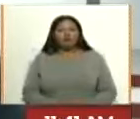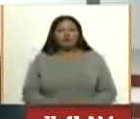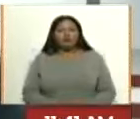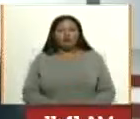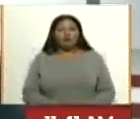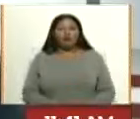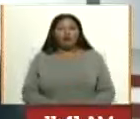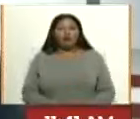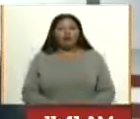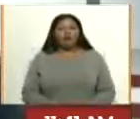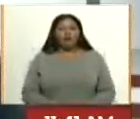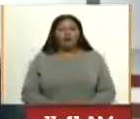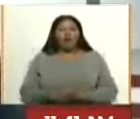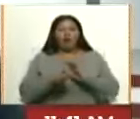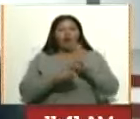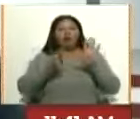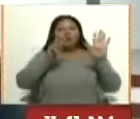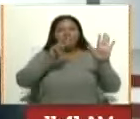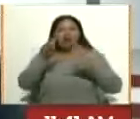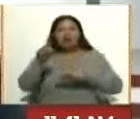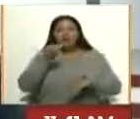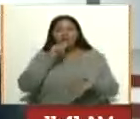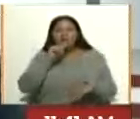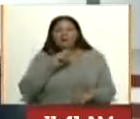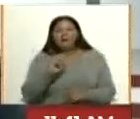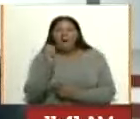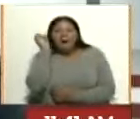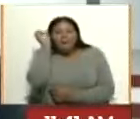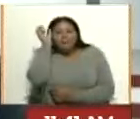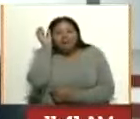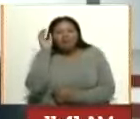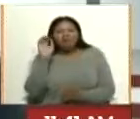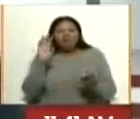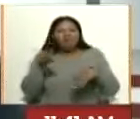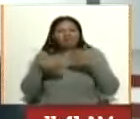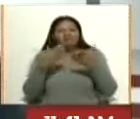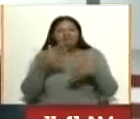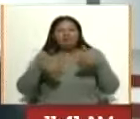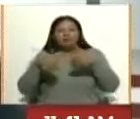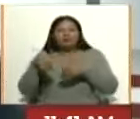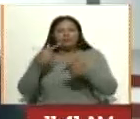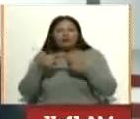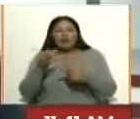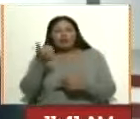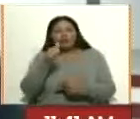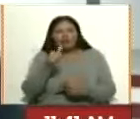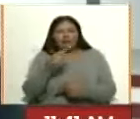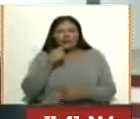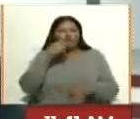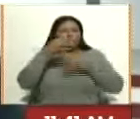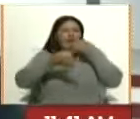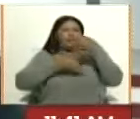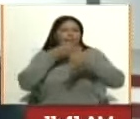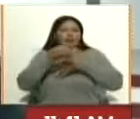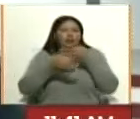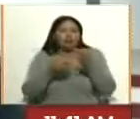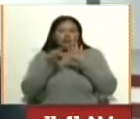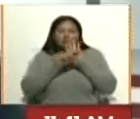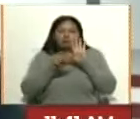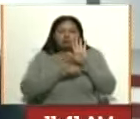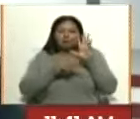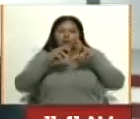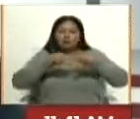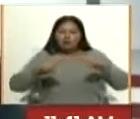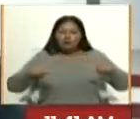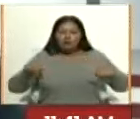71, el 71 nos dice quiénes tienen la iniciativa para el referéndum, pero el artículo 10 nos habla de la composición del